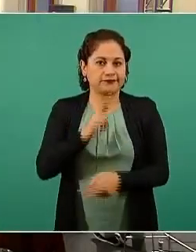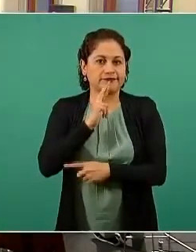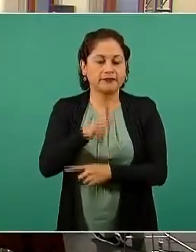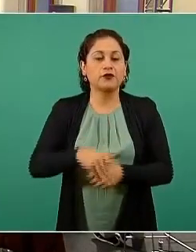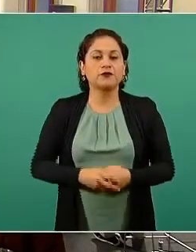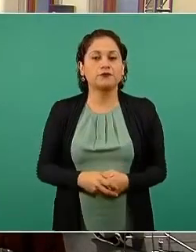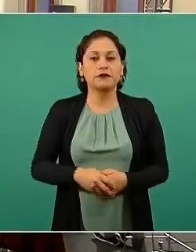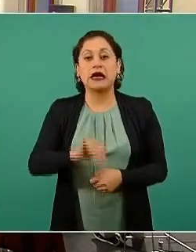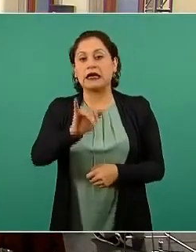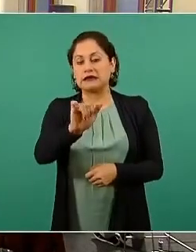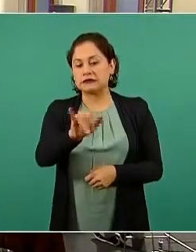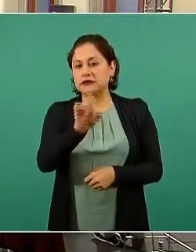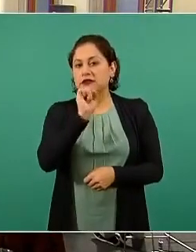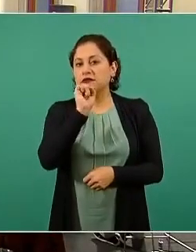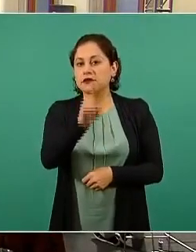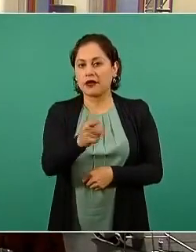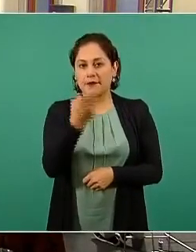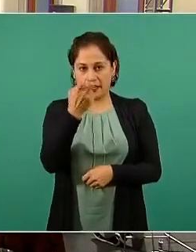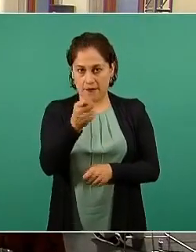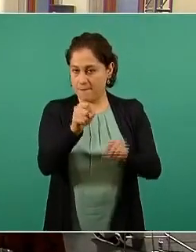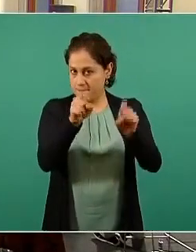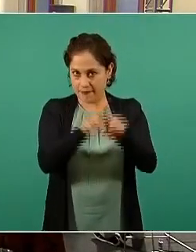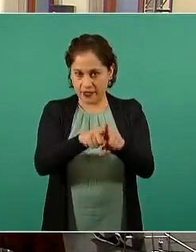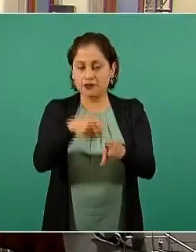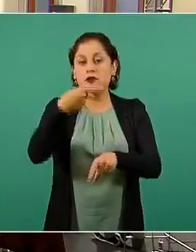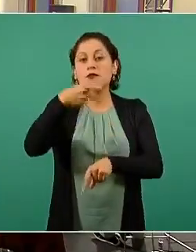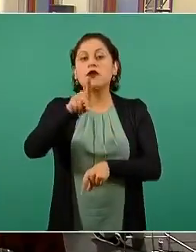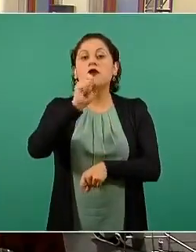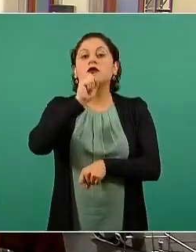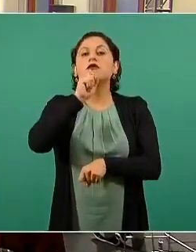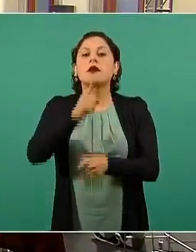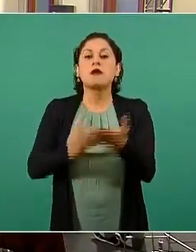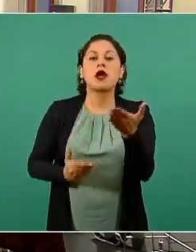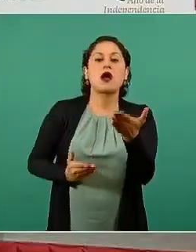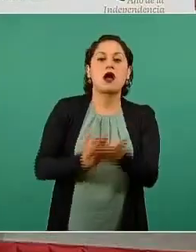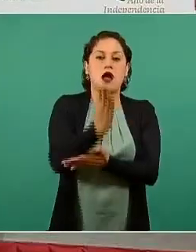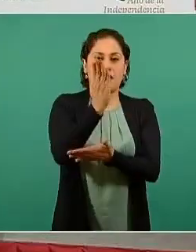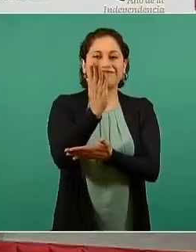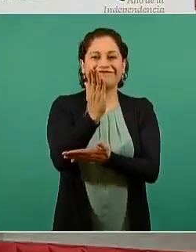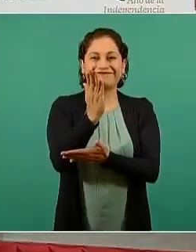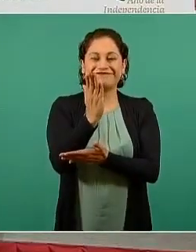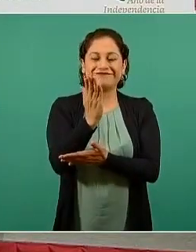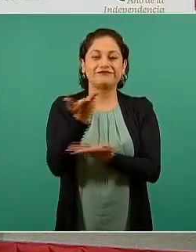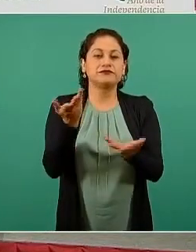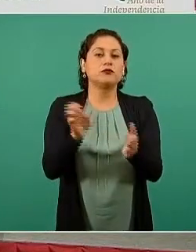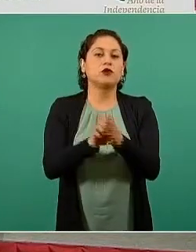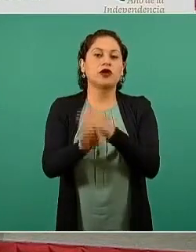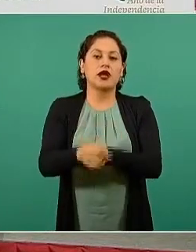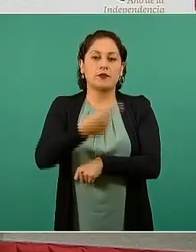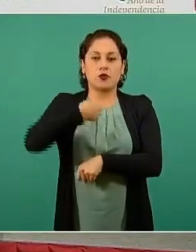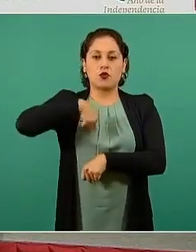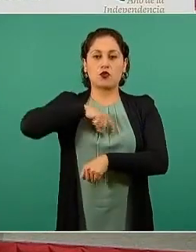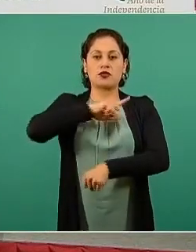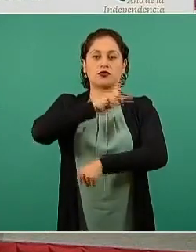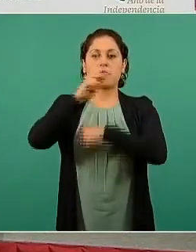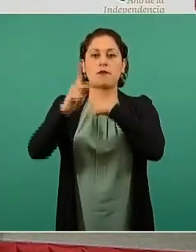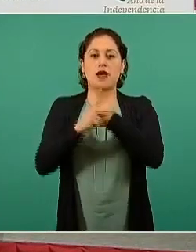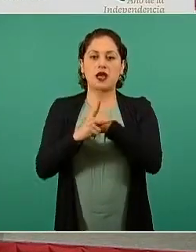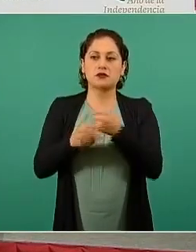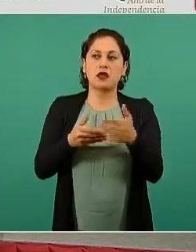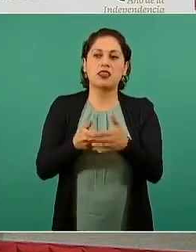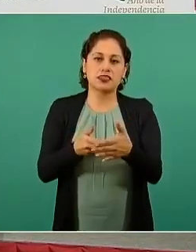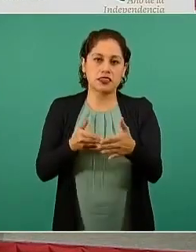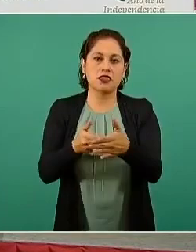a eso que también aceleró, digamos, el acceso, digamos, hizo que nuestra región pudiera recibir antes esta vacuna, si